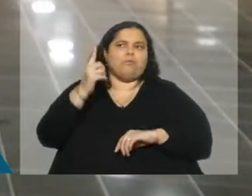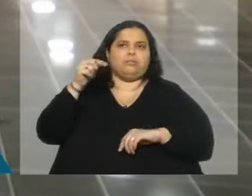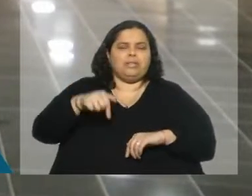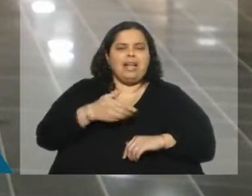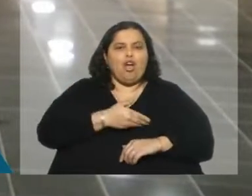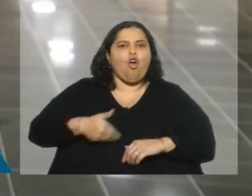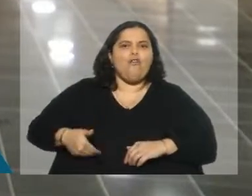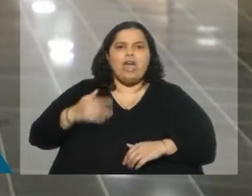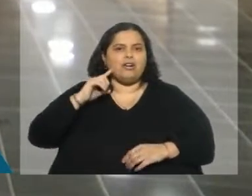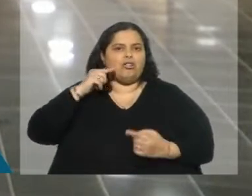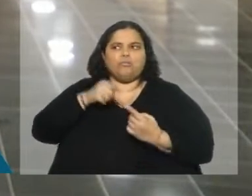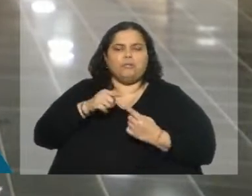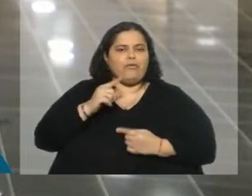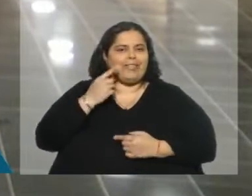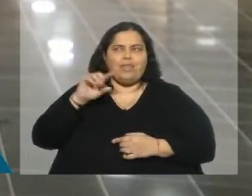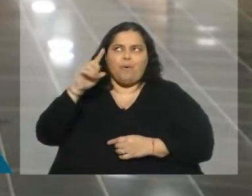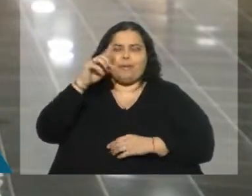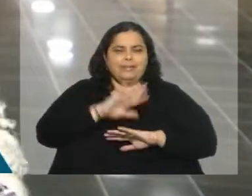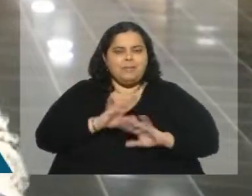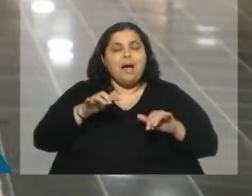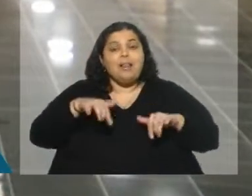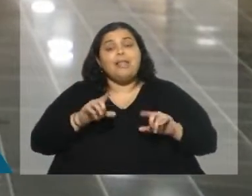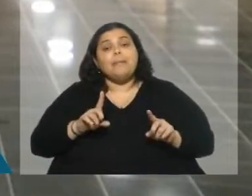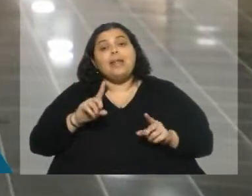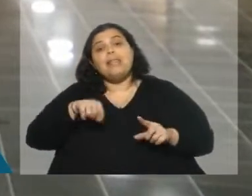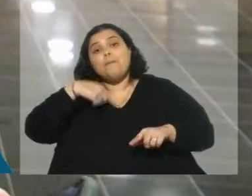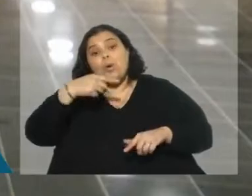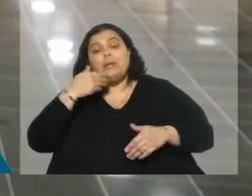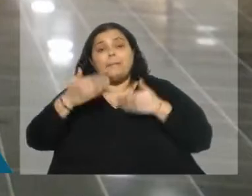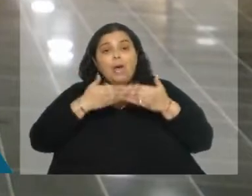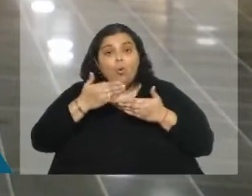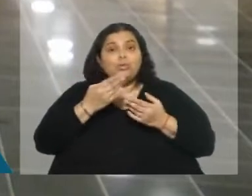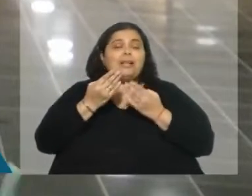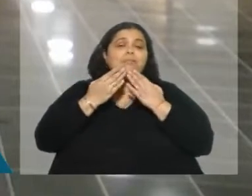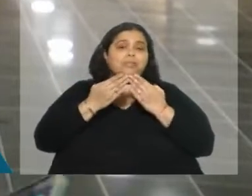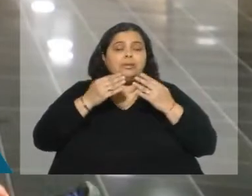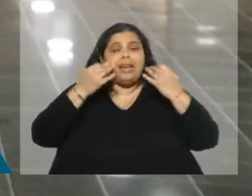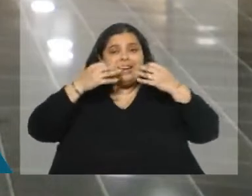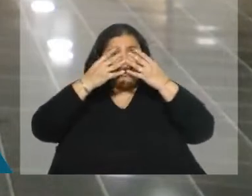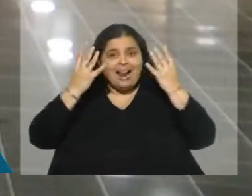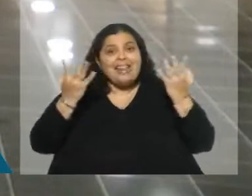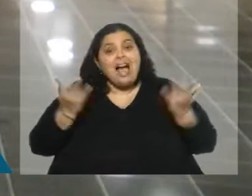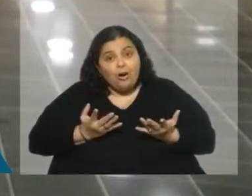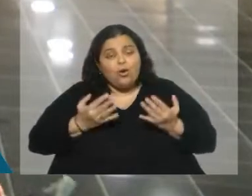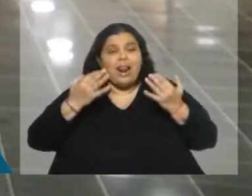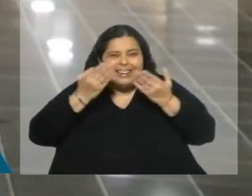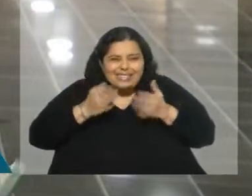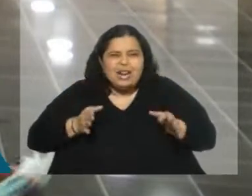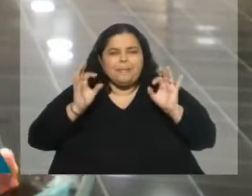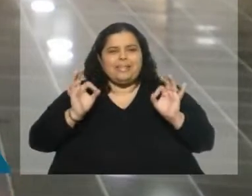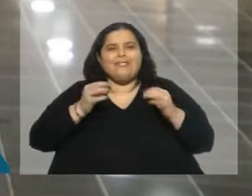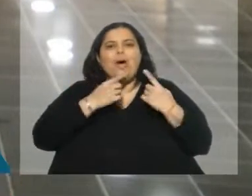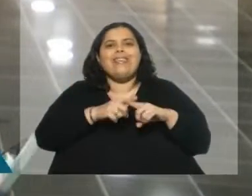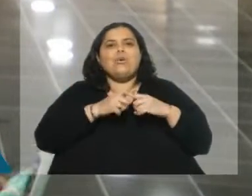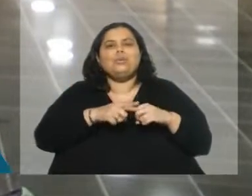del partido nacional luego de lo cual se sucedieron preguntas en general y recién ahora se está empezando a discutir el